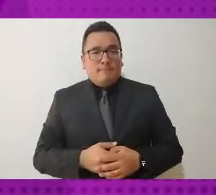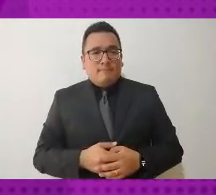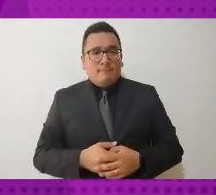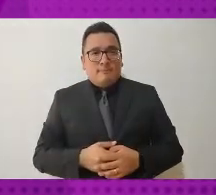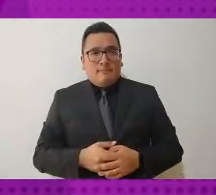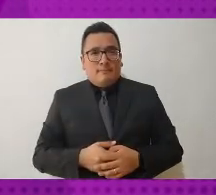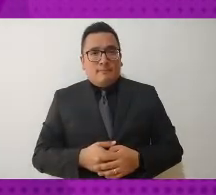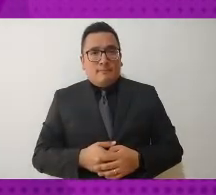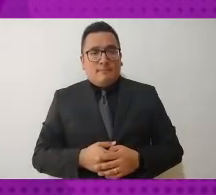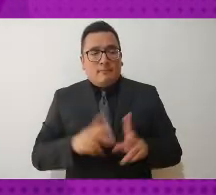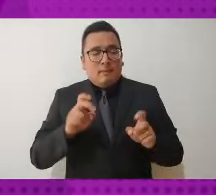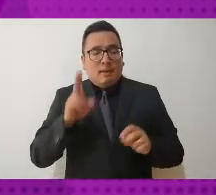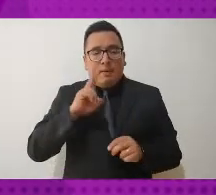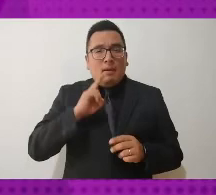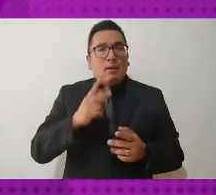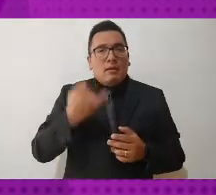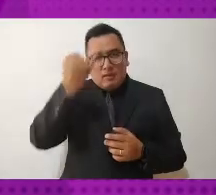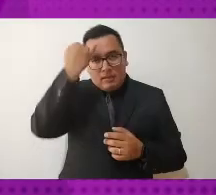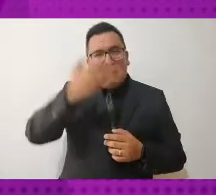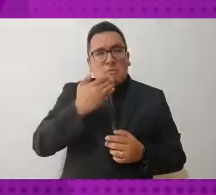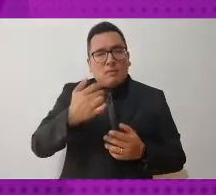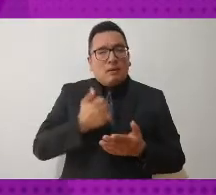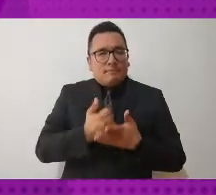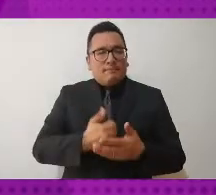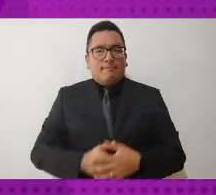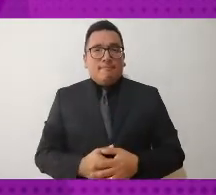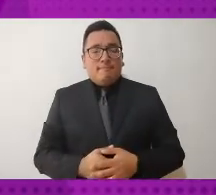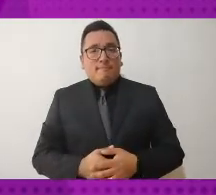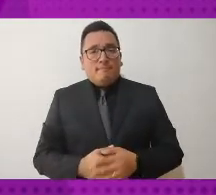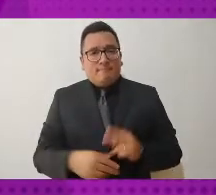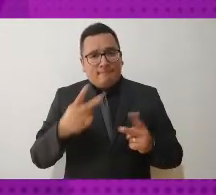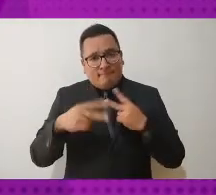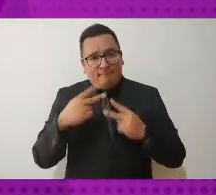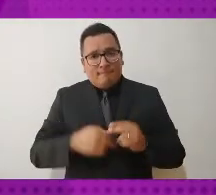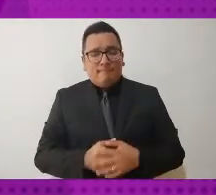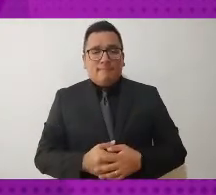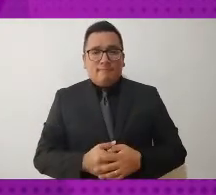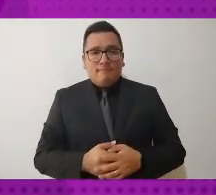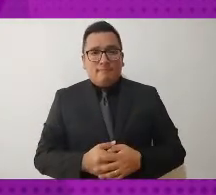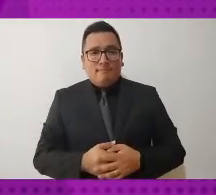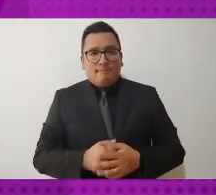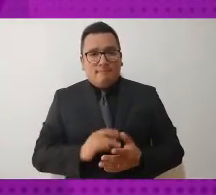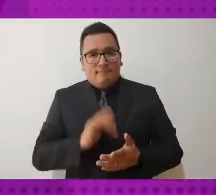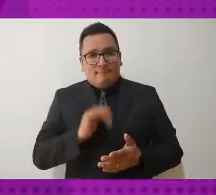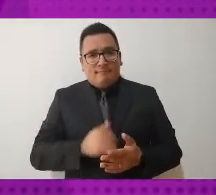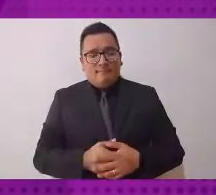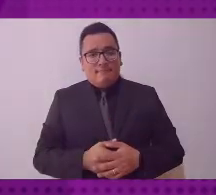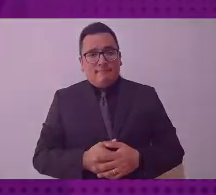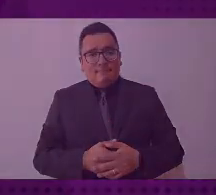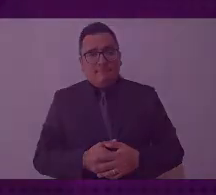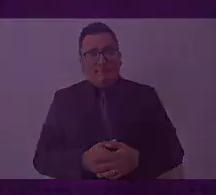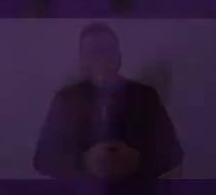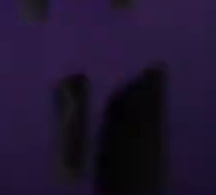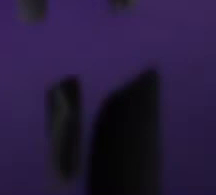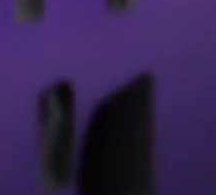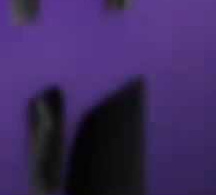estabas interesantes sobre la las acciones afirmativas que se implementaron volvemos en un punto gracias